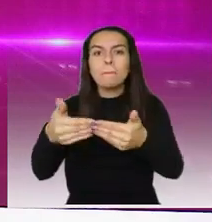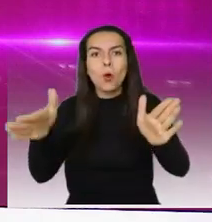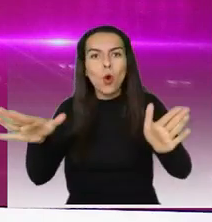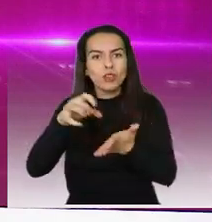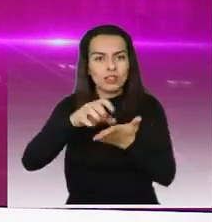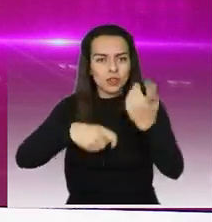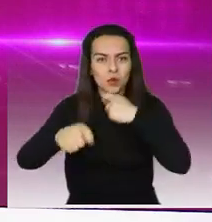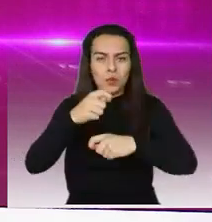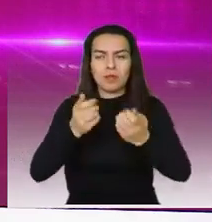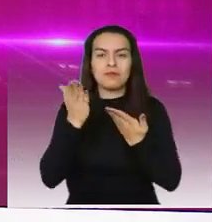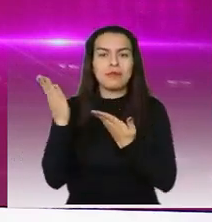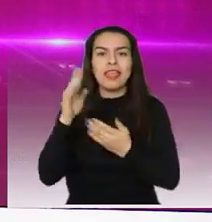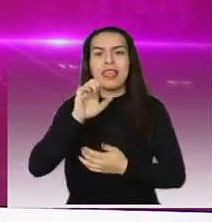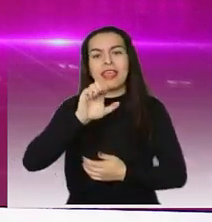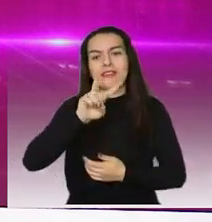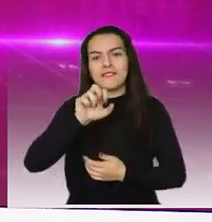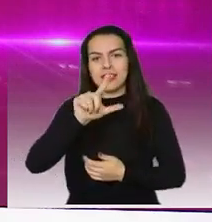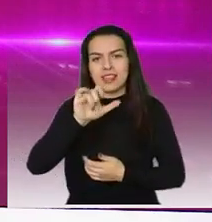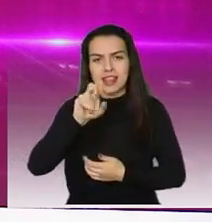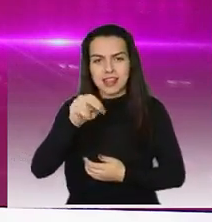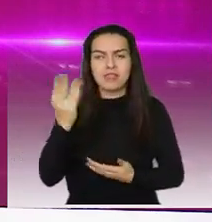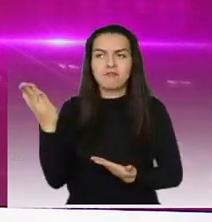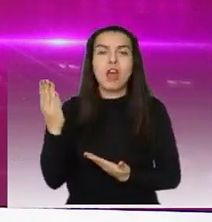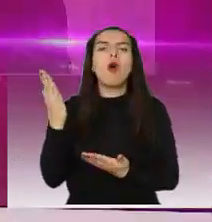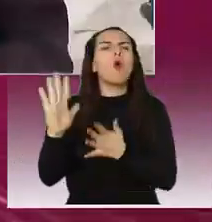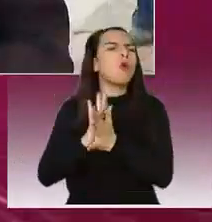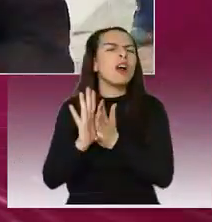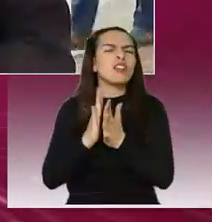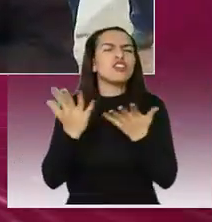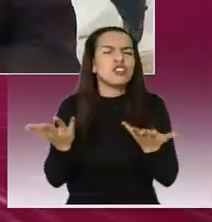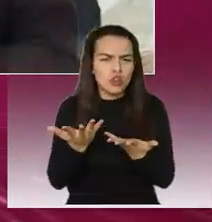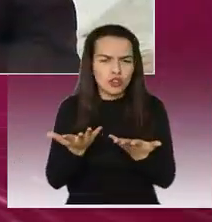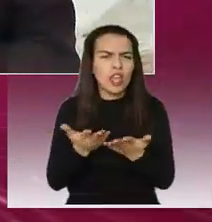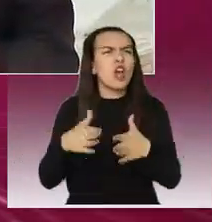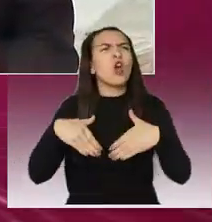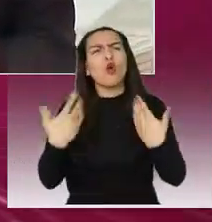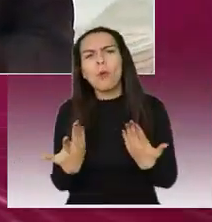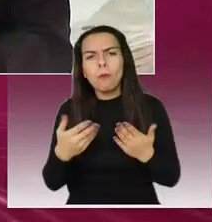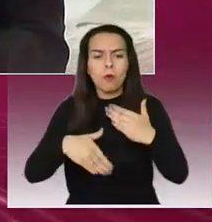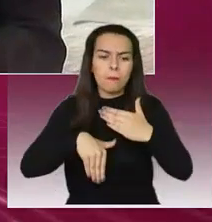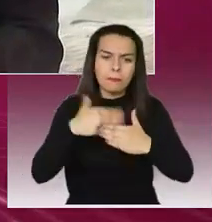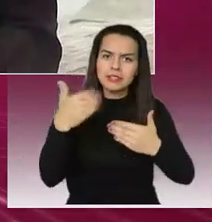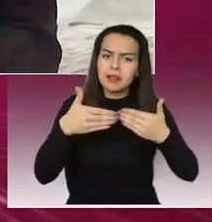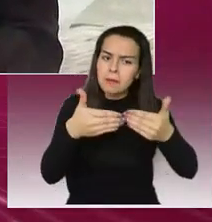tardes y cuéntenos dónde se encuentra y cómo empezaron a funcionar los locales de este lugar.